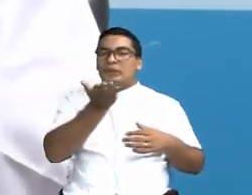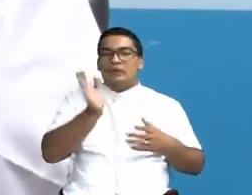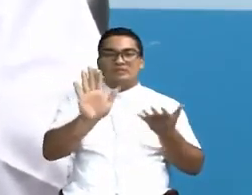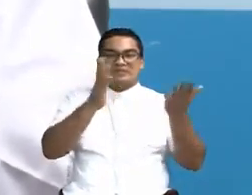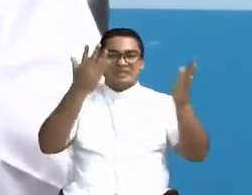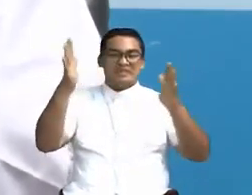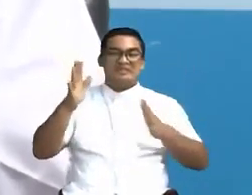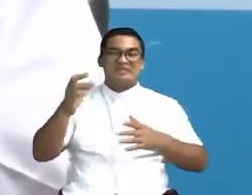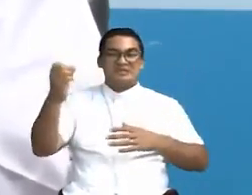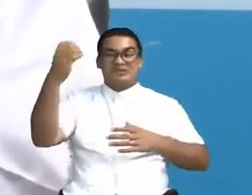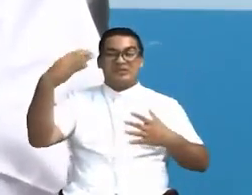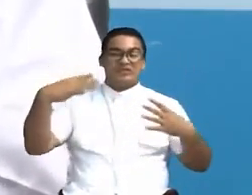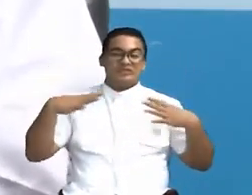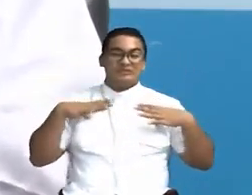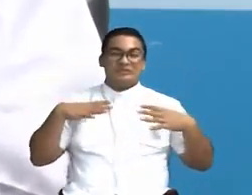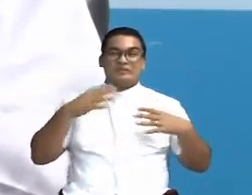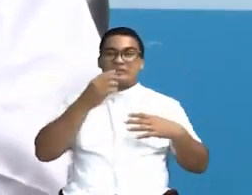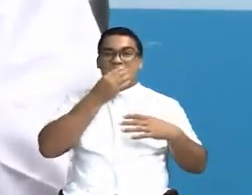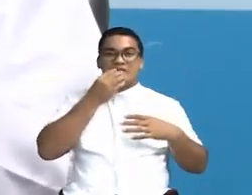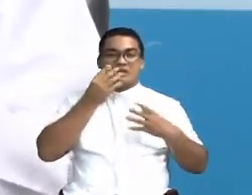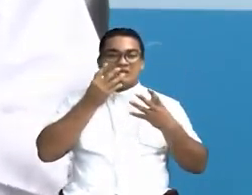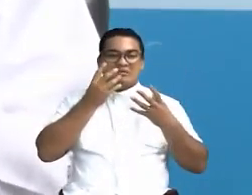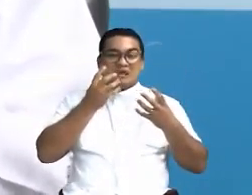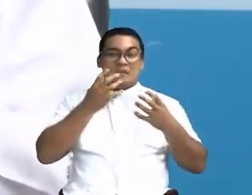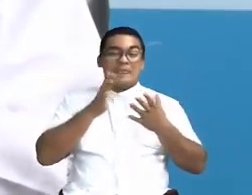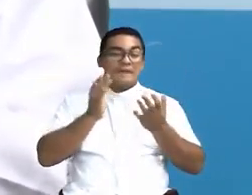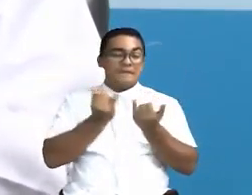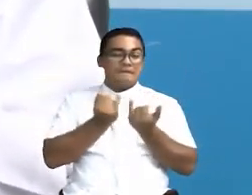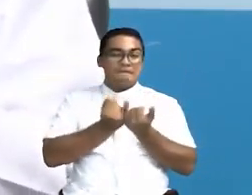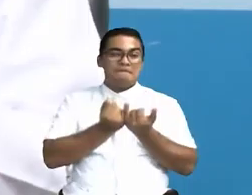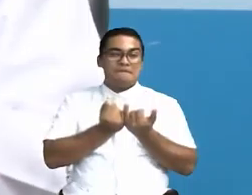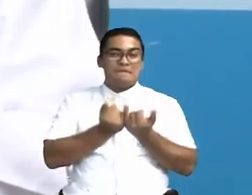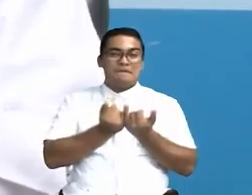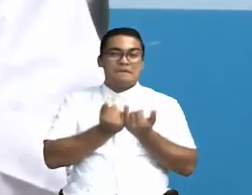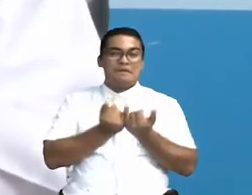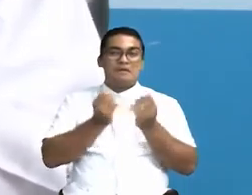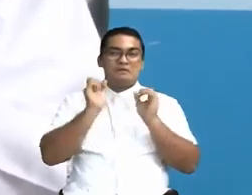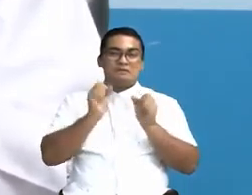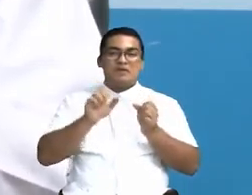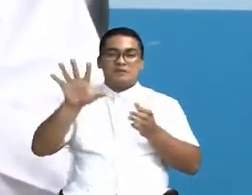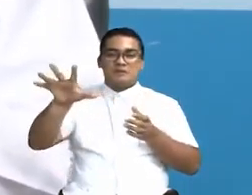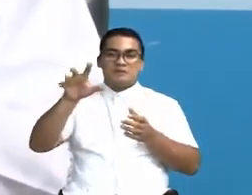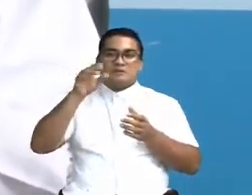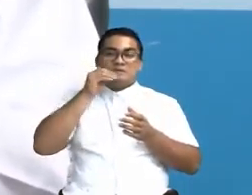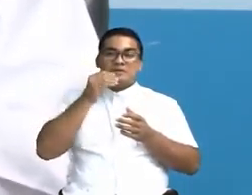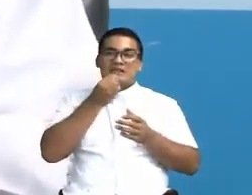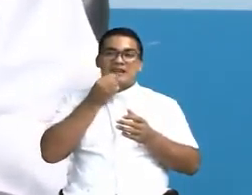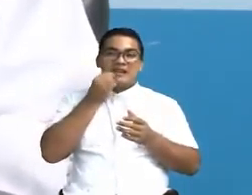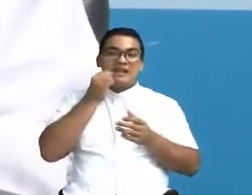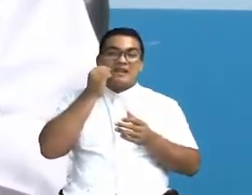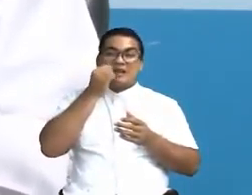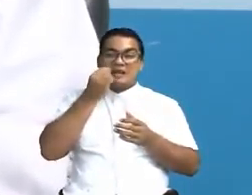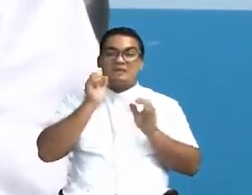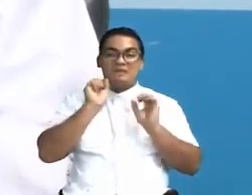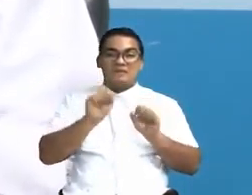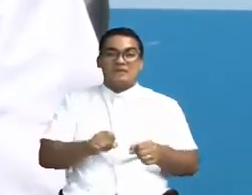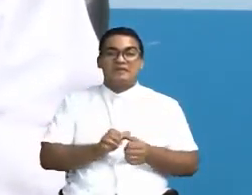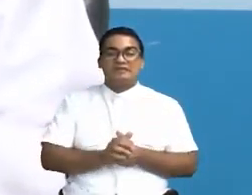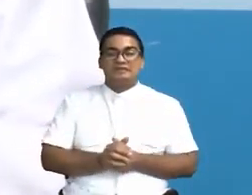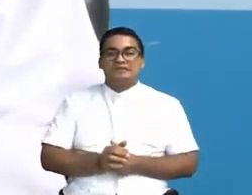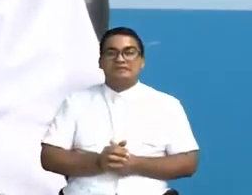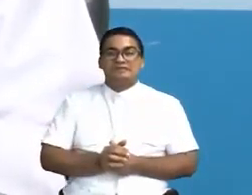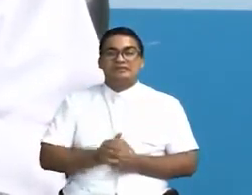eso provoca resequedad de los labios. Y ahí es una puerta para que te provoque un proceso infeccioso. Nosotros